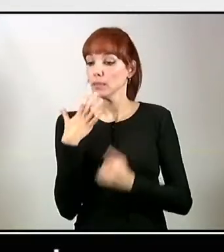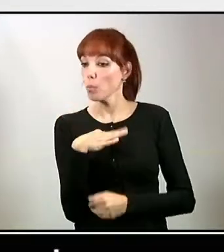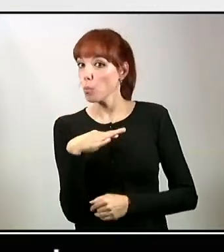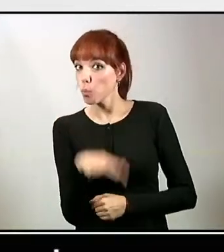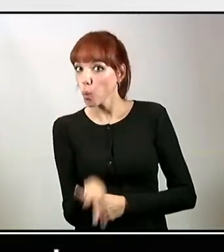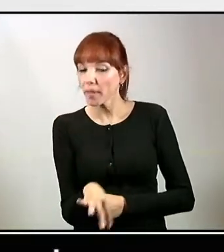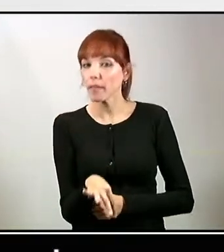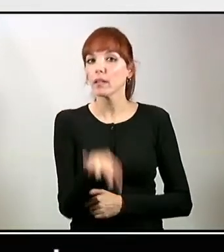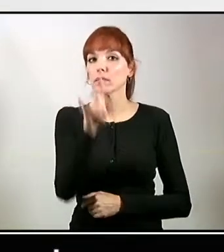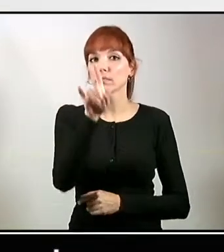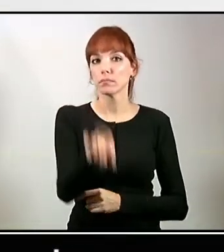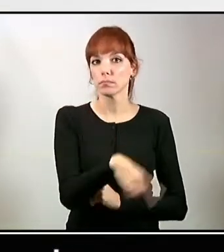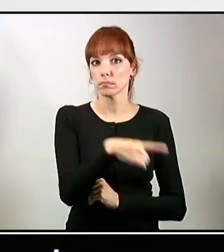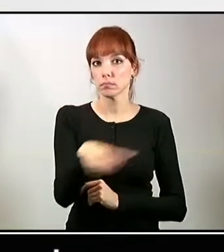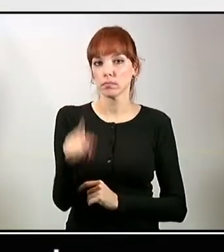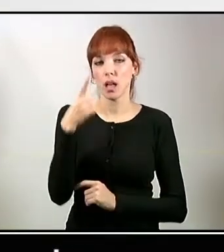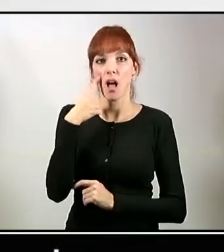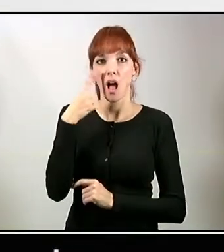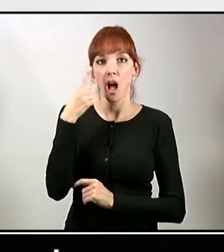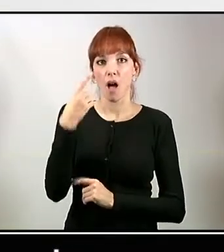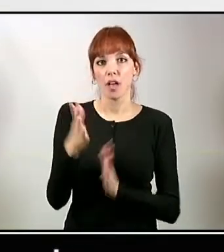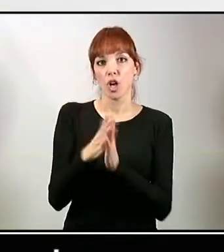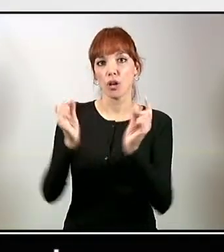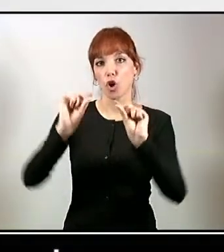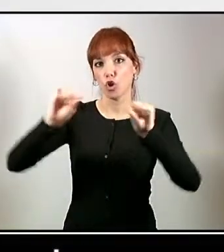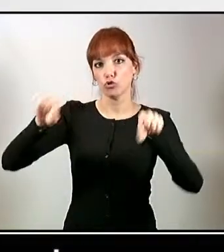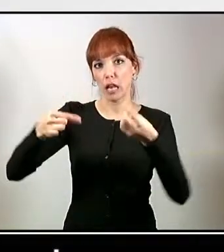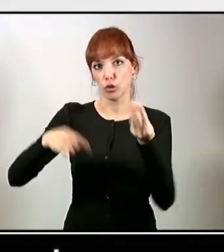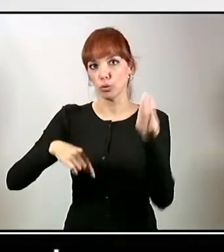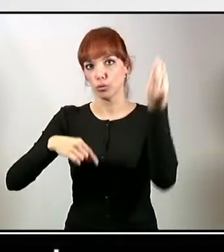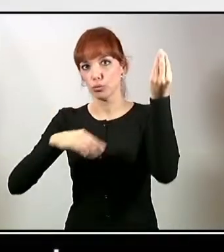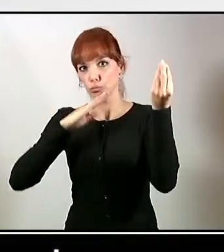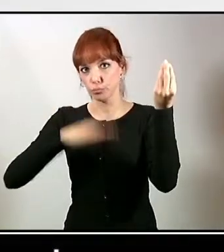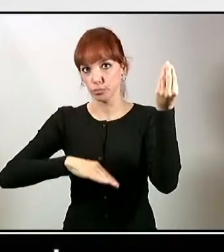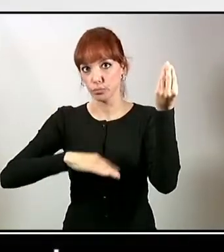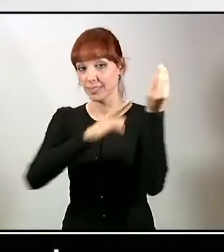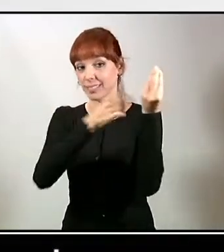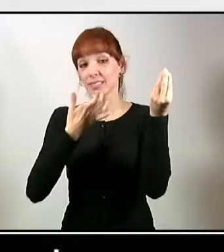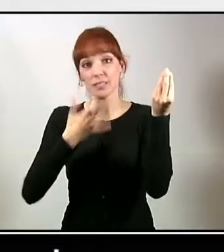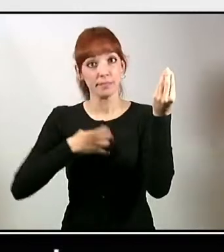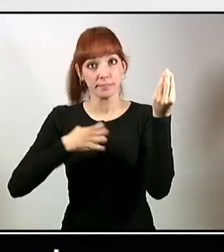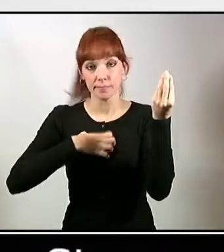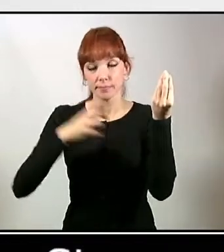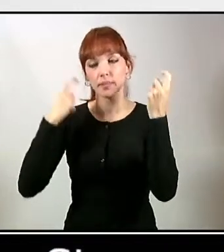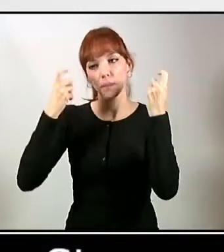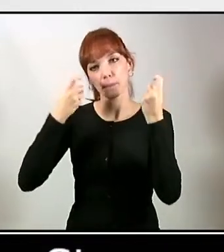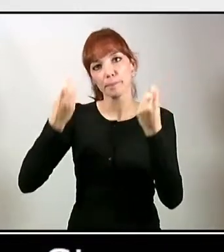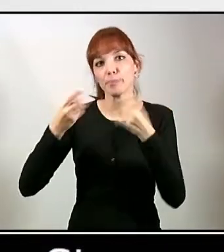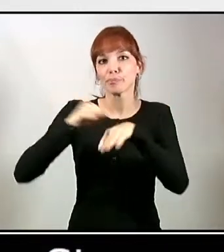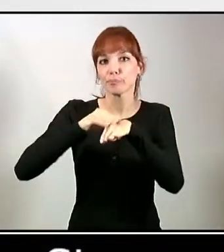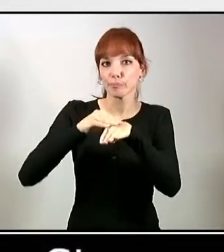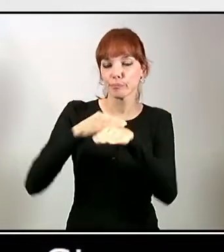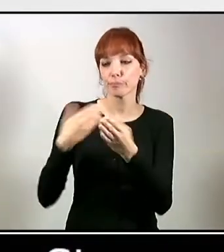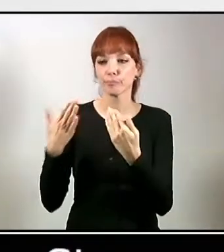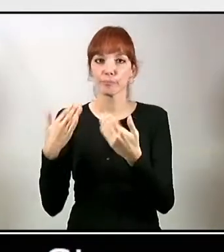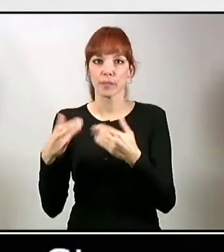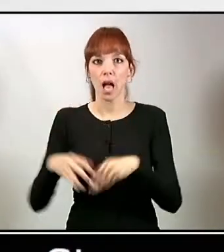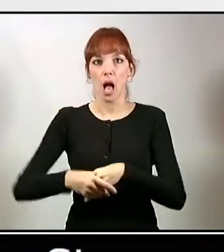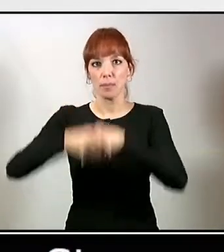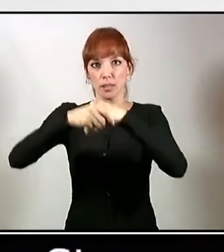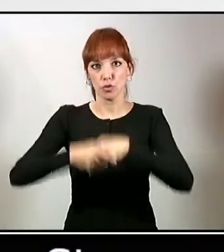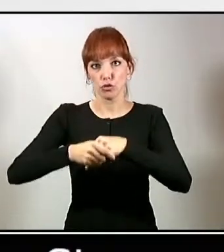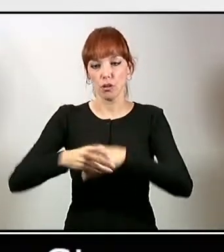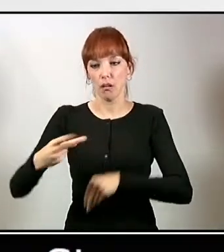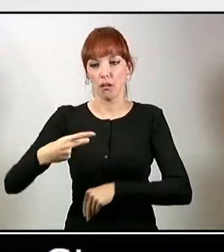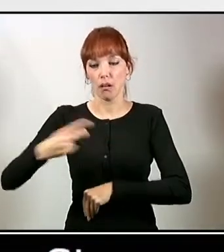administrativamente, esos contratos. Y si no es posible, intentar llegar a una resolución amistosa para